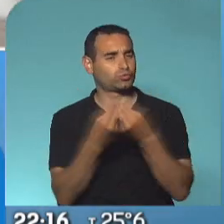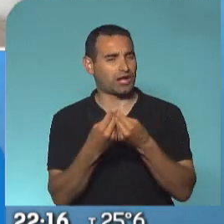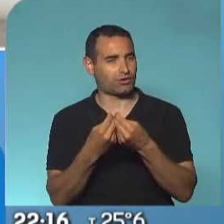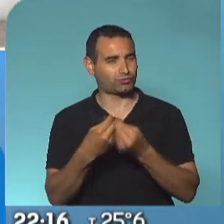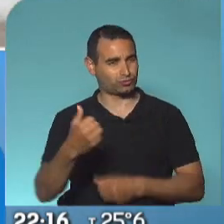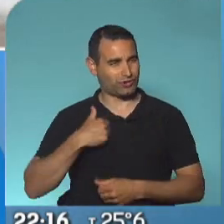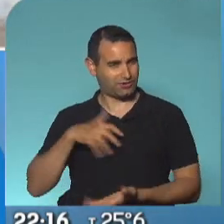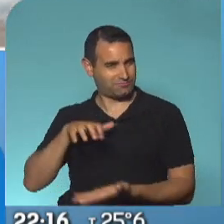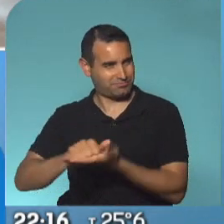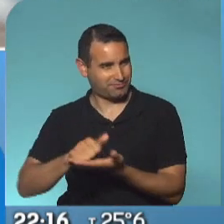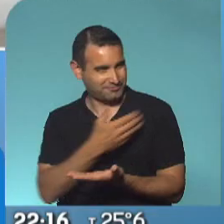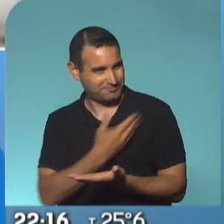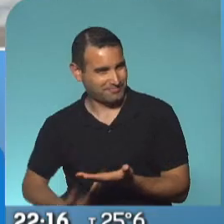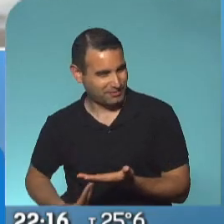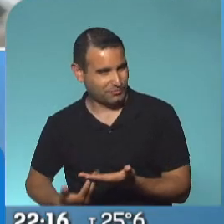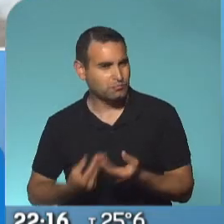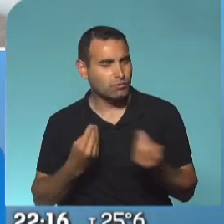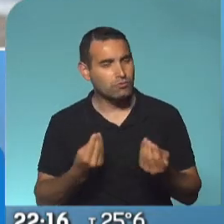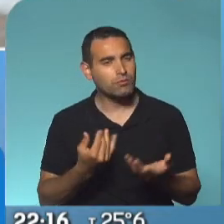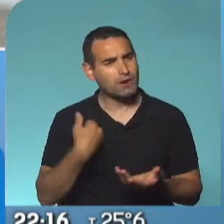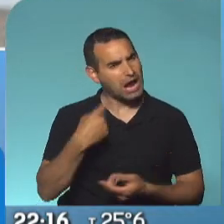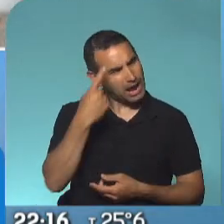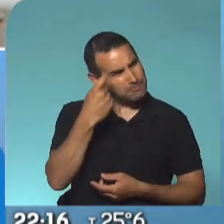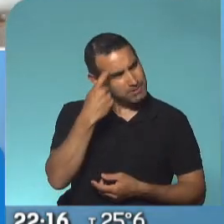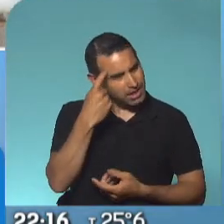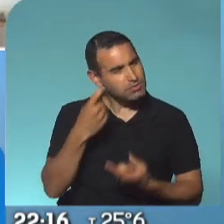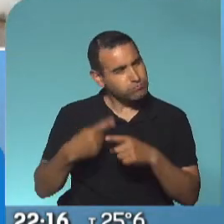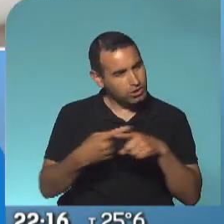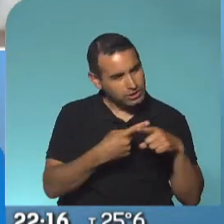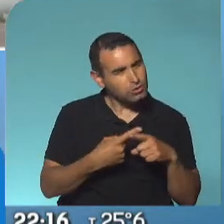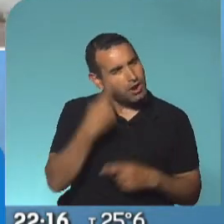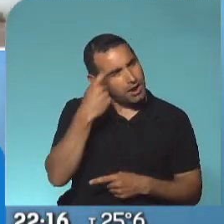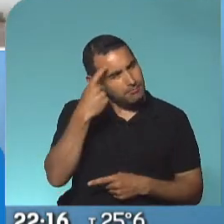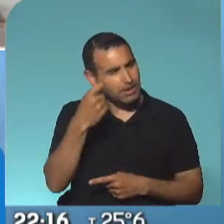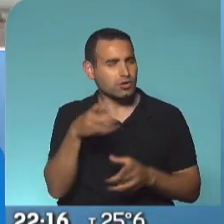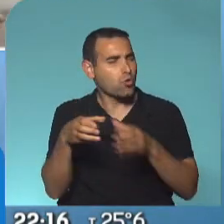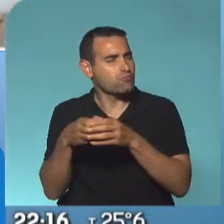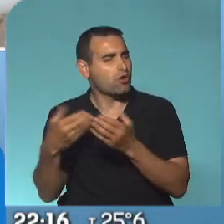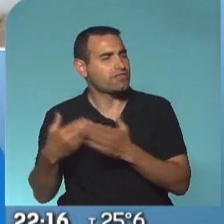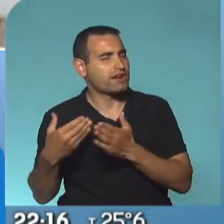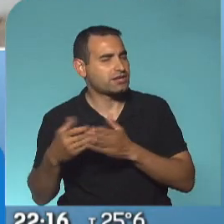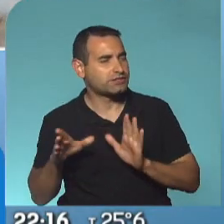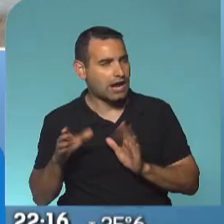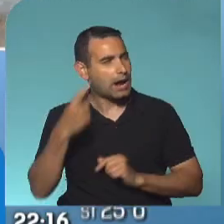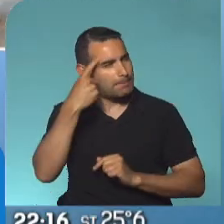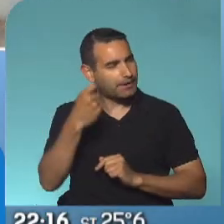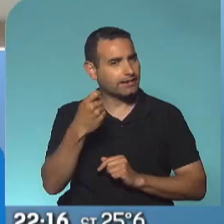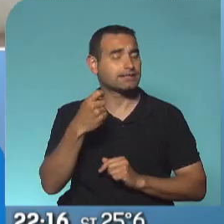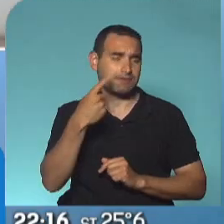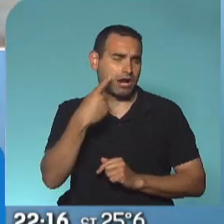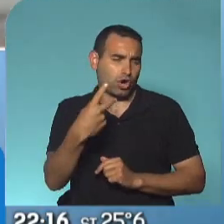golpe de Estado, donde uno podría decir hubo un aprendizaje político de ciertos sectores de derecha y cierto